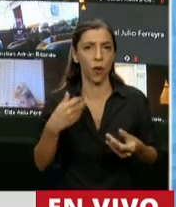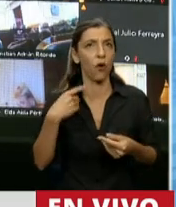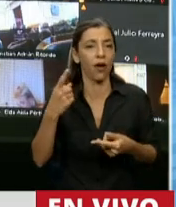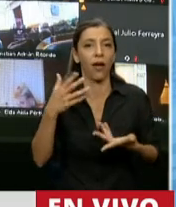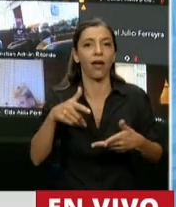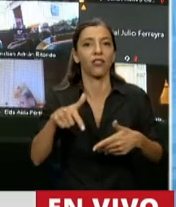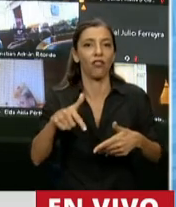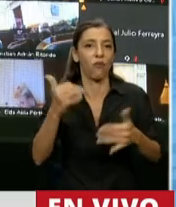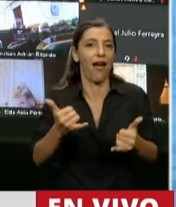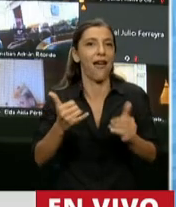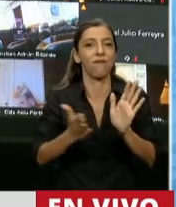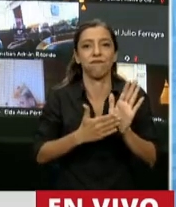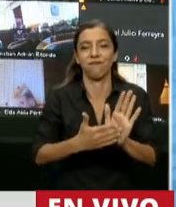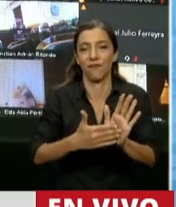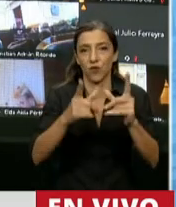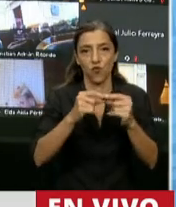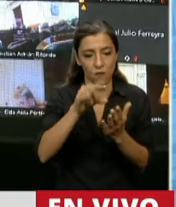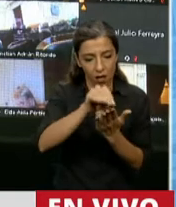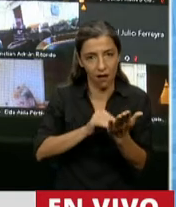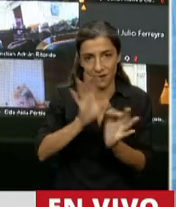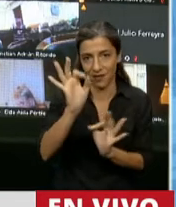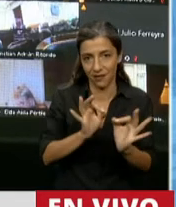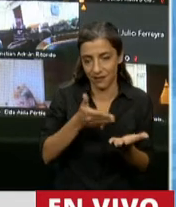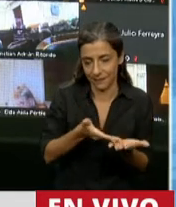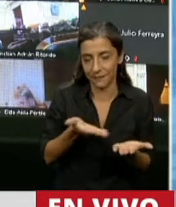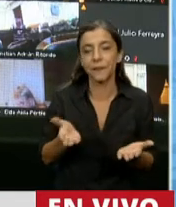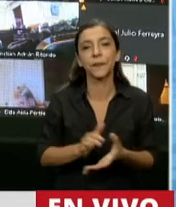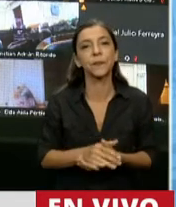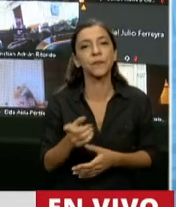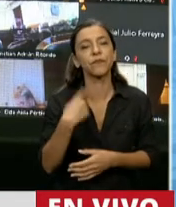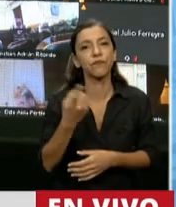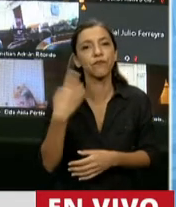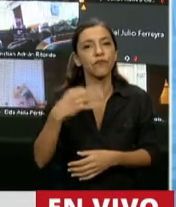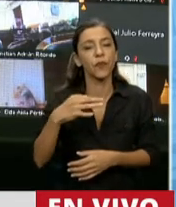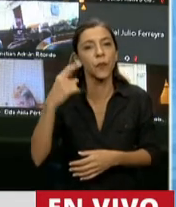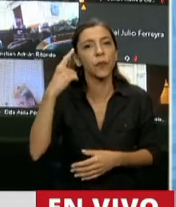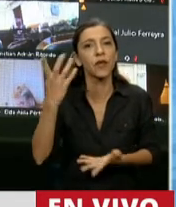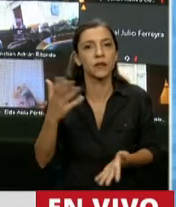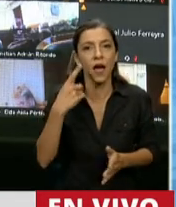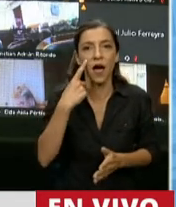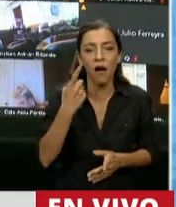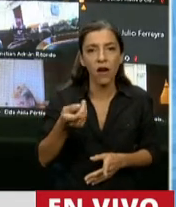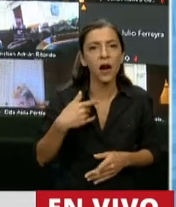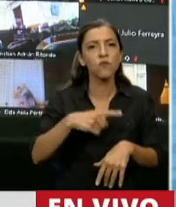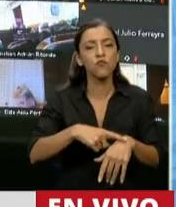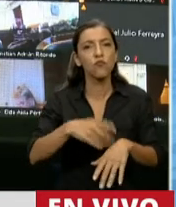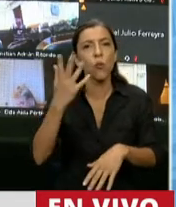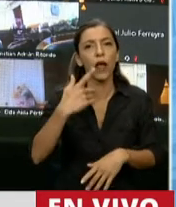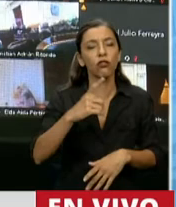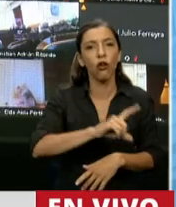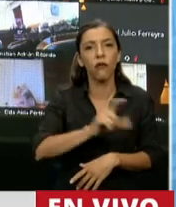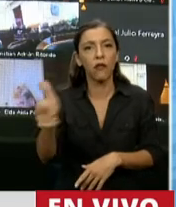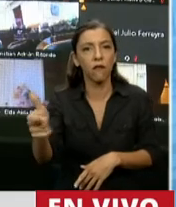mirar los números resulta que lo que hay que analizar es y esto fue compensado o no en exceso o falto